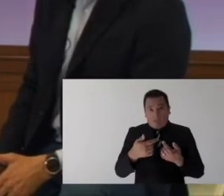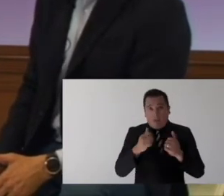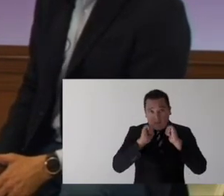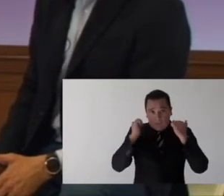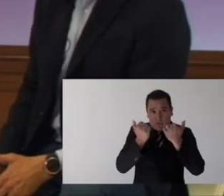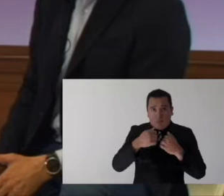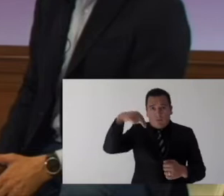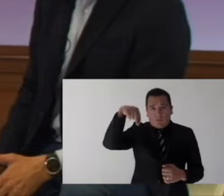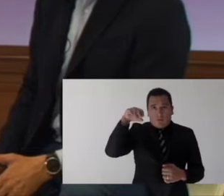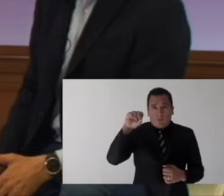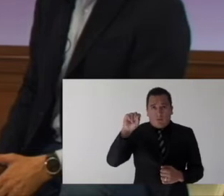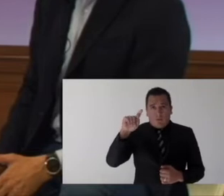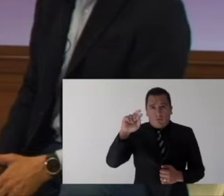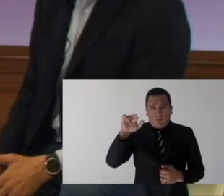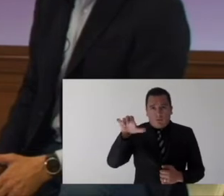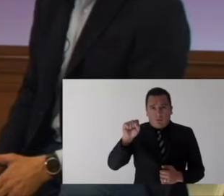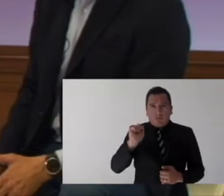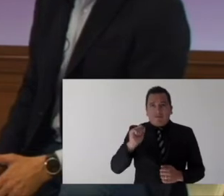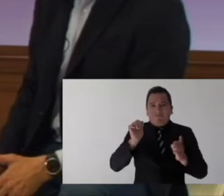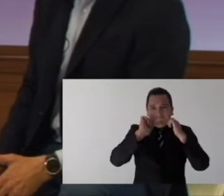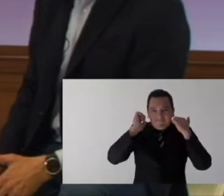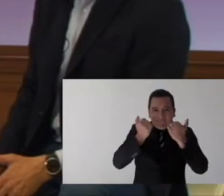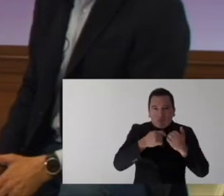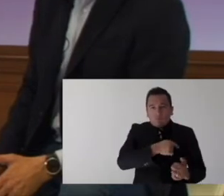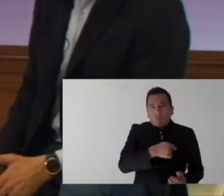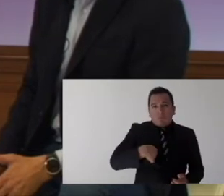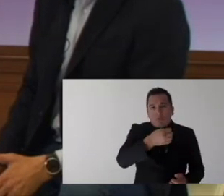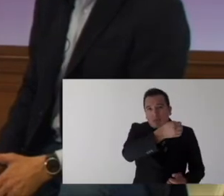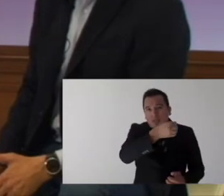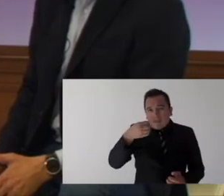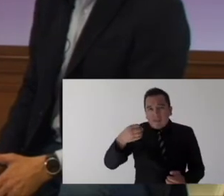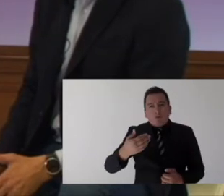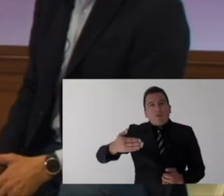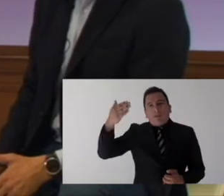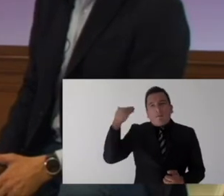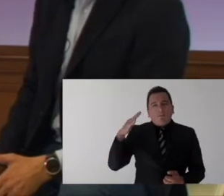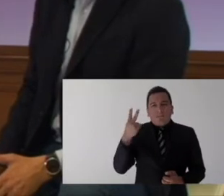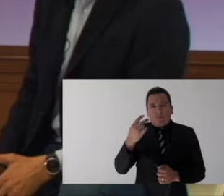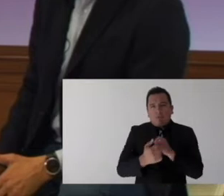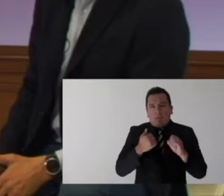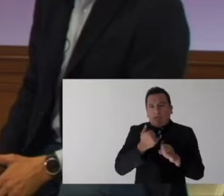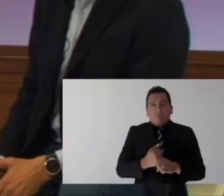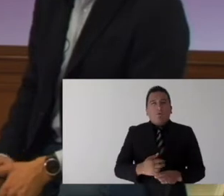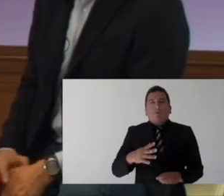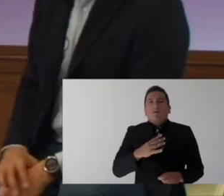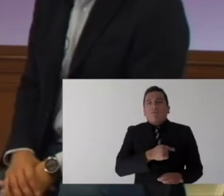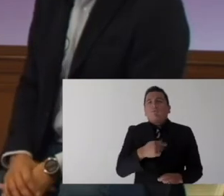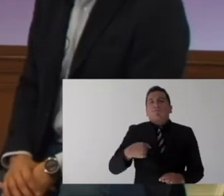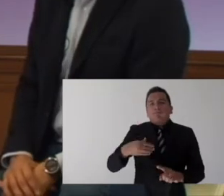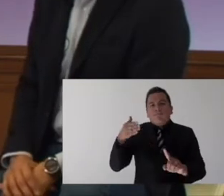hacemos llamar un movimiento organizado. Surgimos formalmente hace 2 años con una única